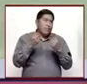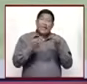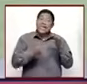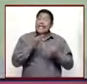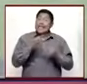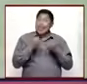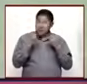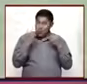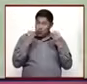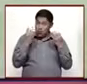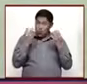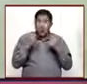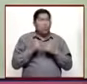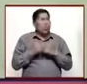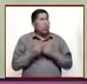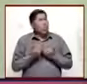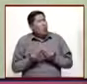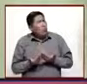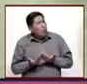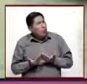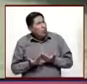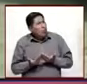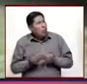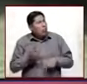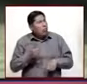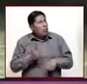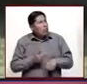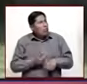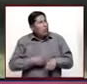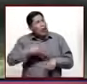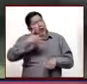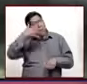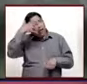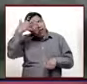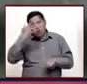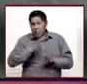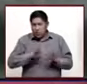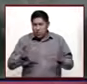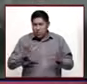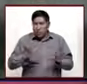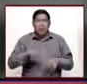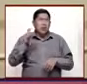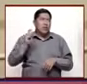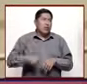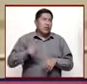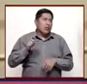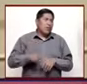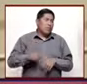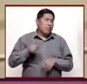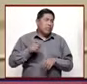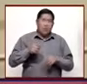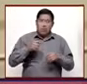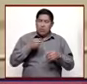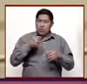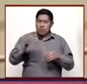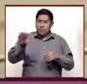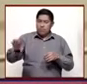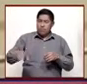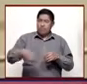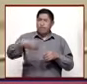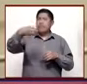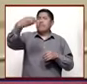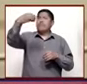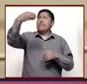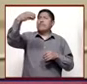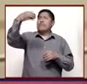alta incidencia o cómo es el tema del agua, ¿no? Para eso principalmente se debe hacer muestreo, ¿no? Muestreo en